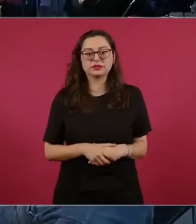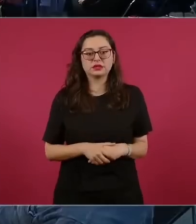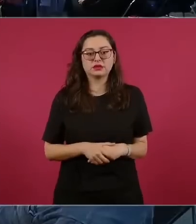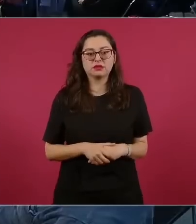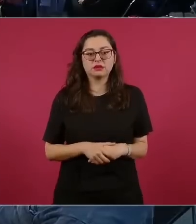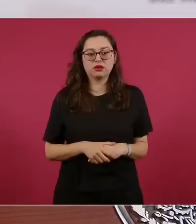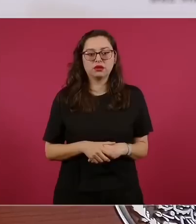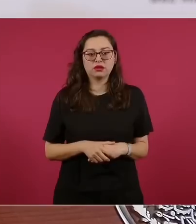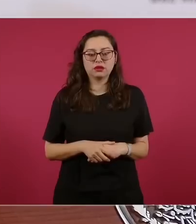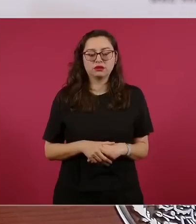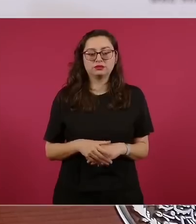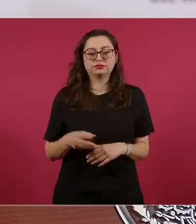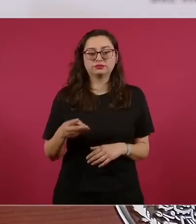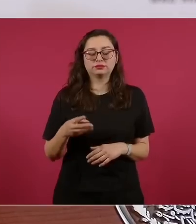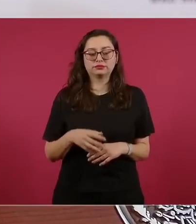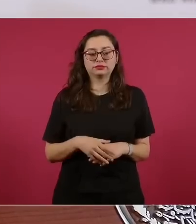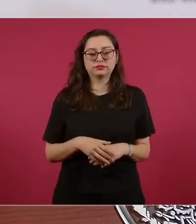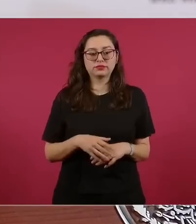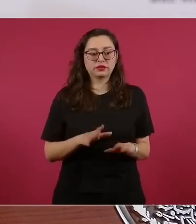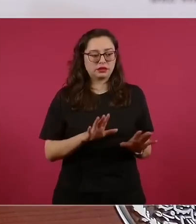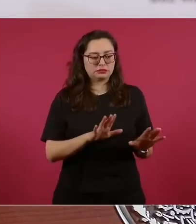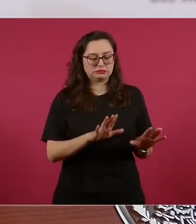362 refugiados en Guatemala